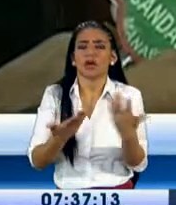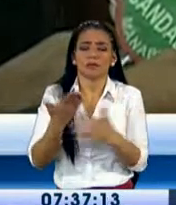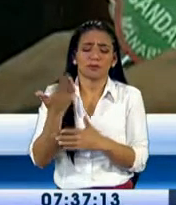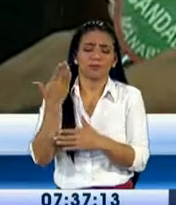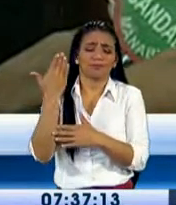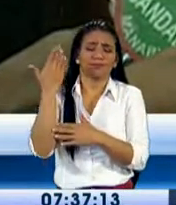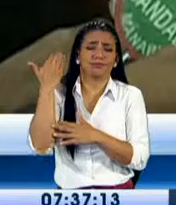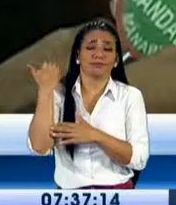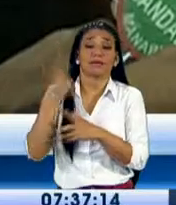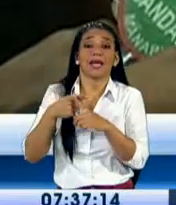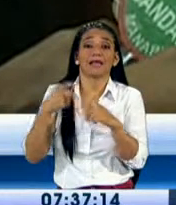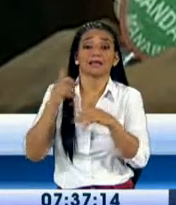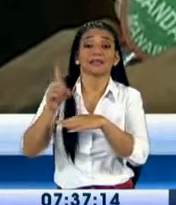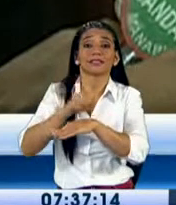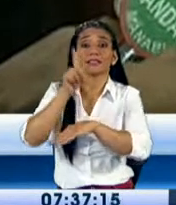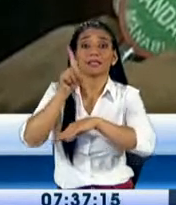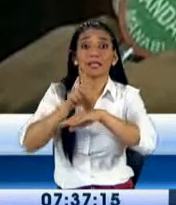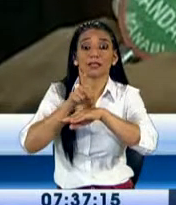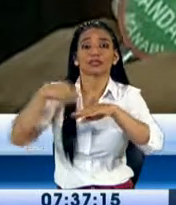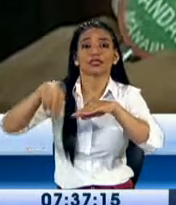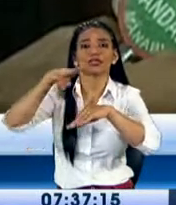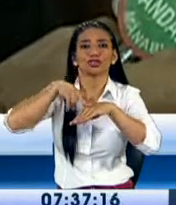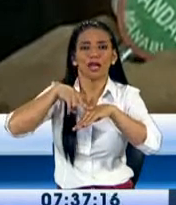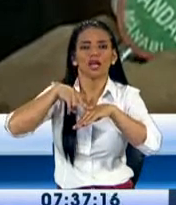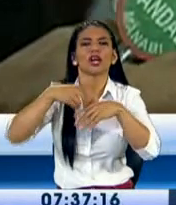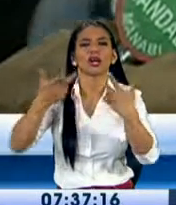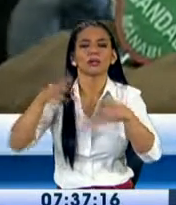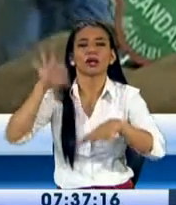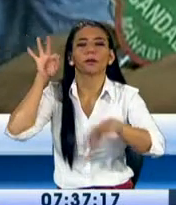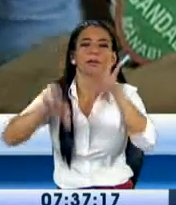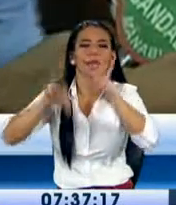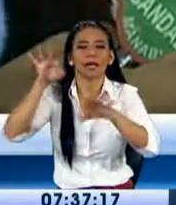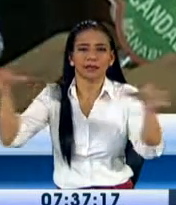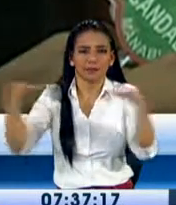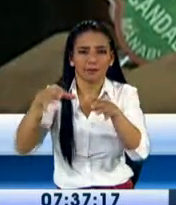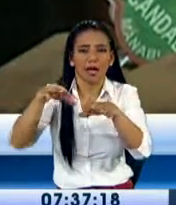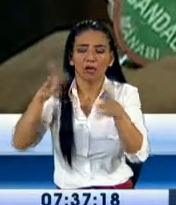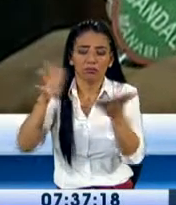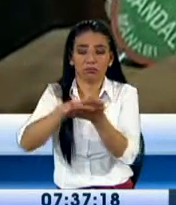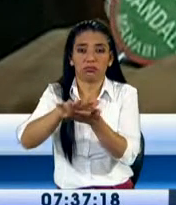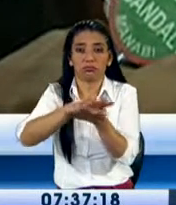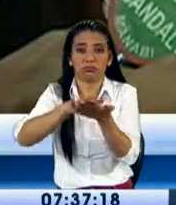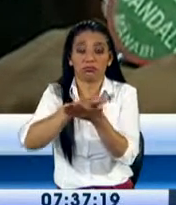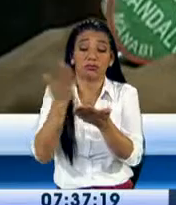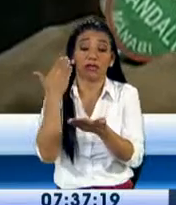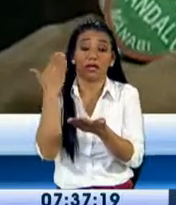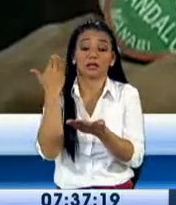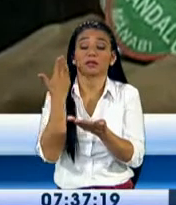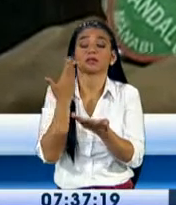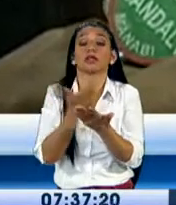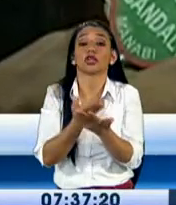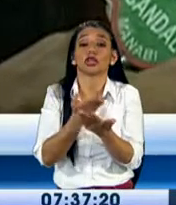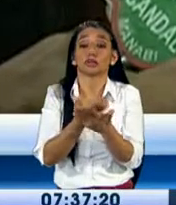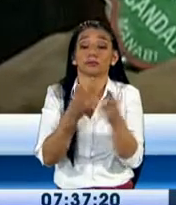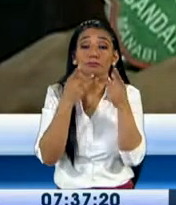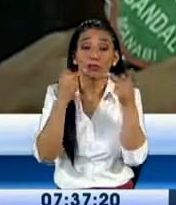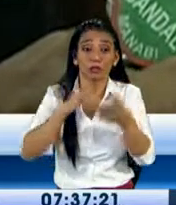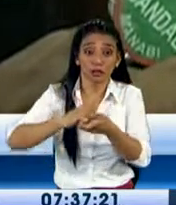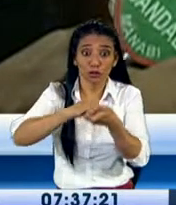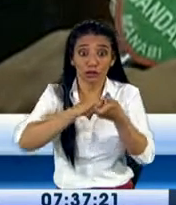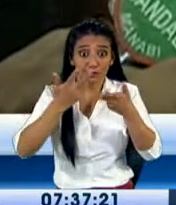antigua dirección nacional de cooperativas y desordenados cuando la superintendencia de economía popular y solidaria asume el control del